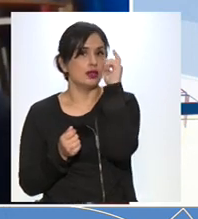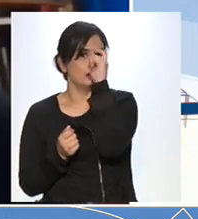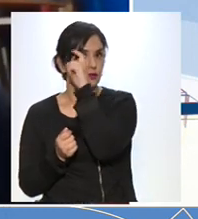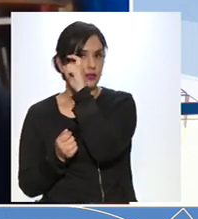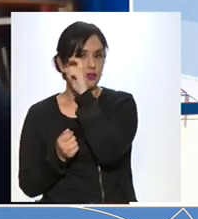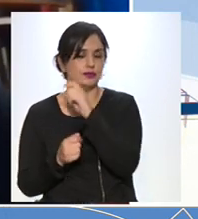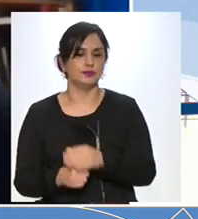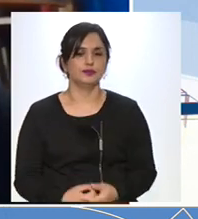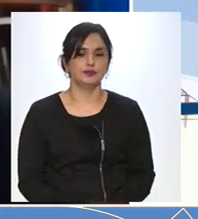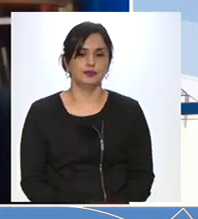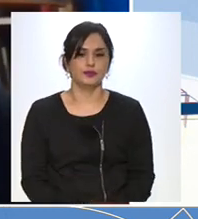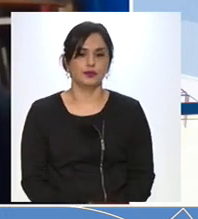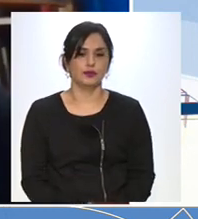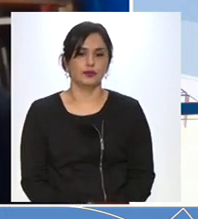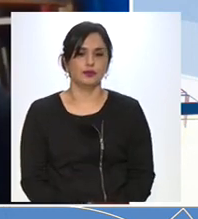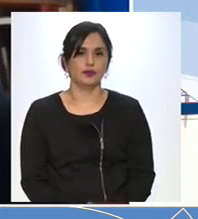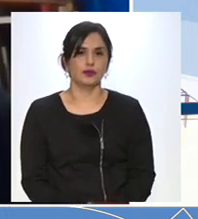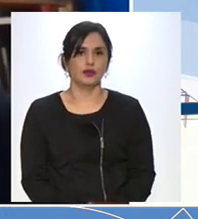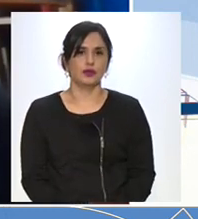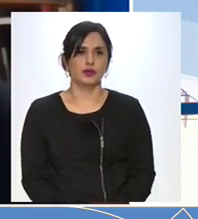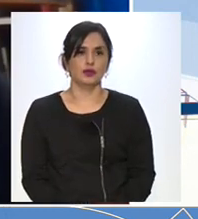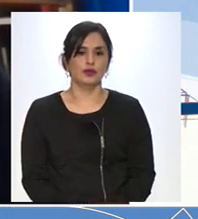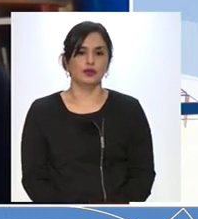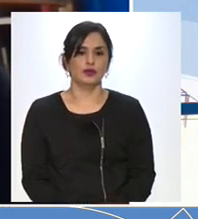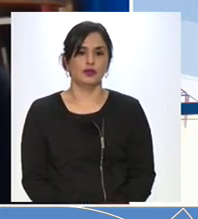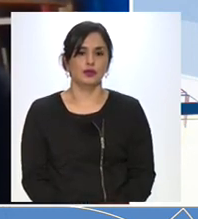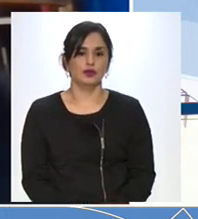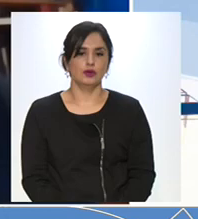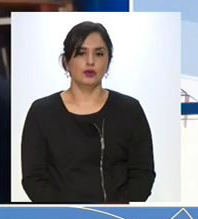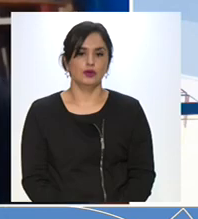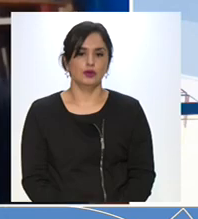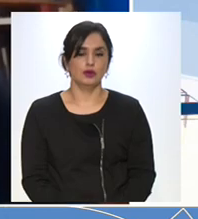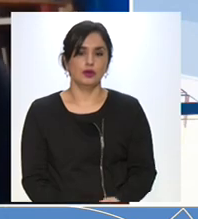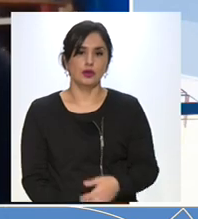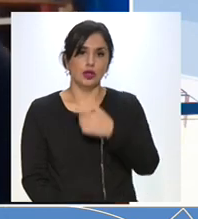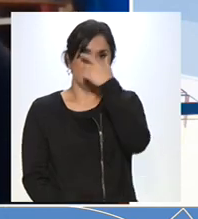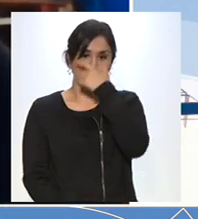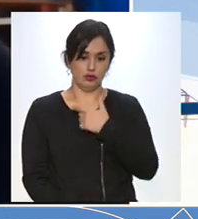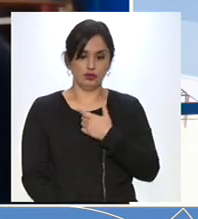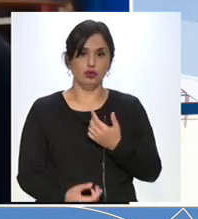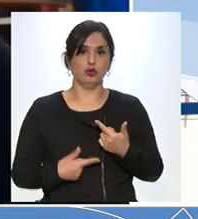escenario, nosotros, políticos, que ya no sé lo... necesitamos